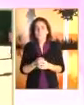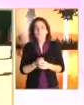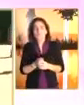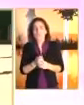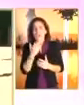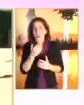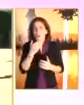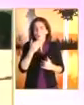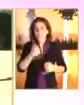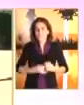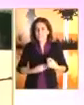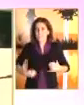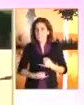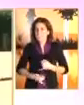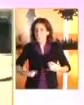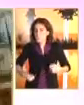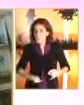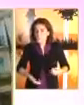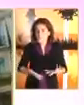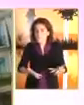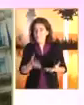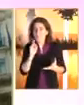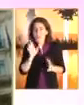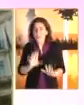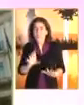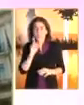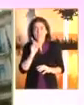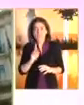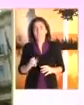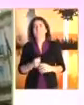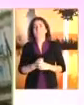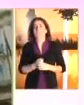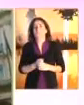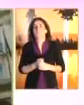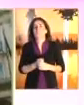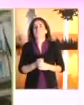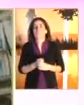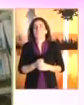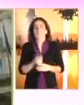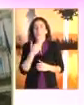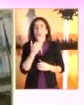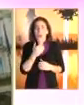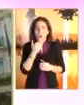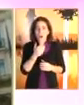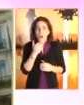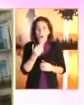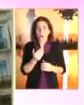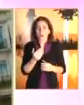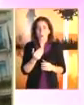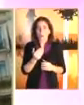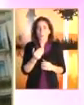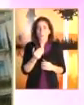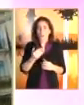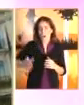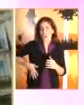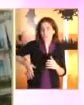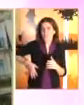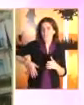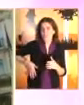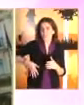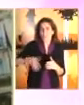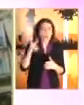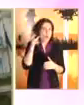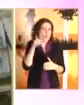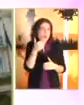del intestino, alguna cosa de esas, ¿no? Pues algo de, no me digas, del vientre o de la del costado, no me digas, algo he